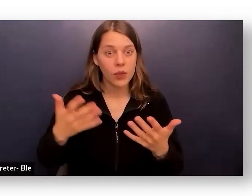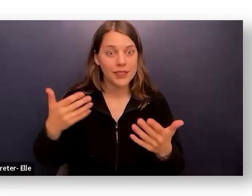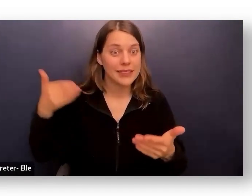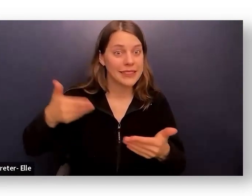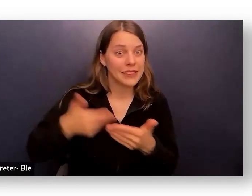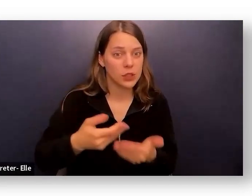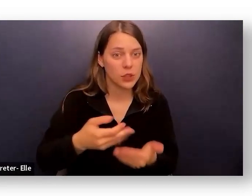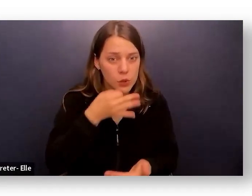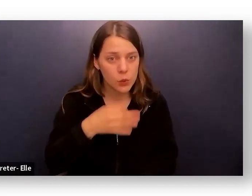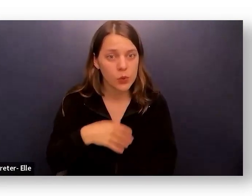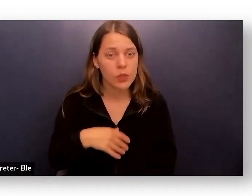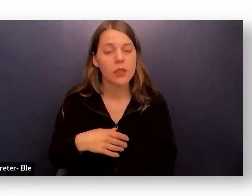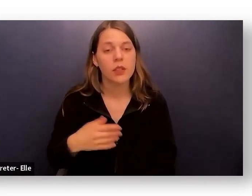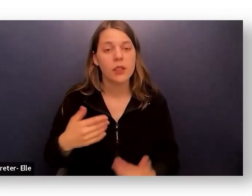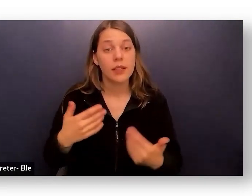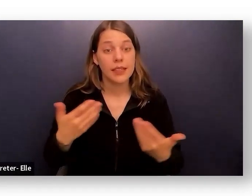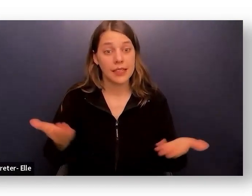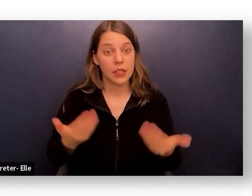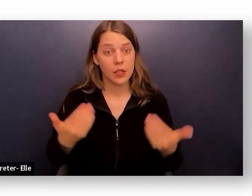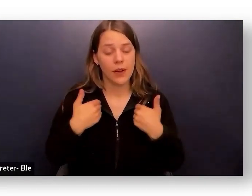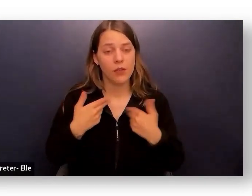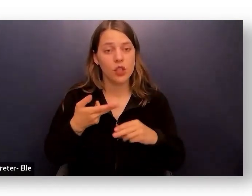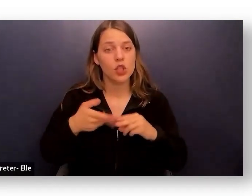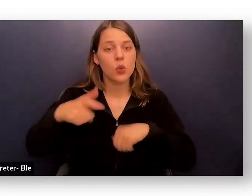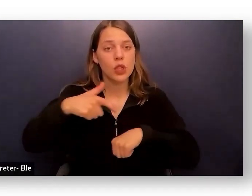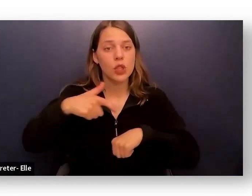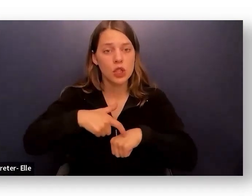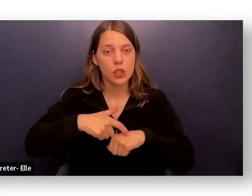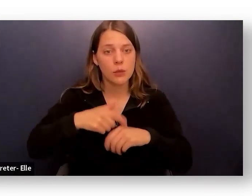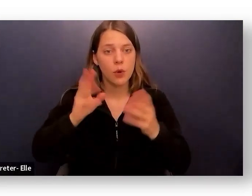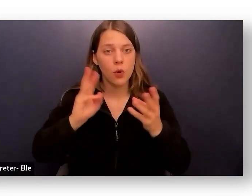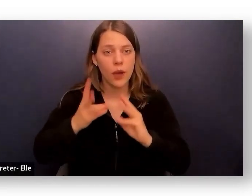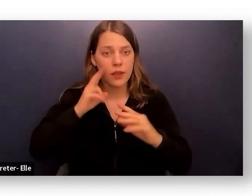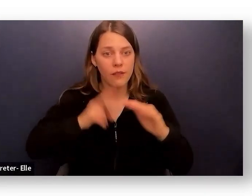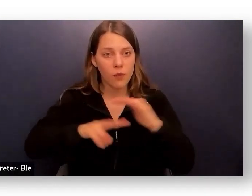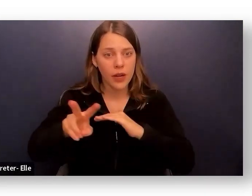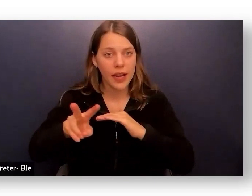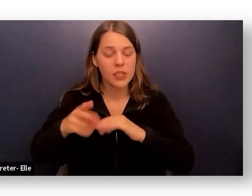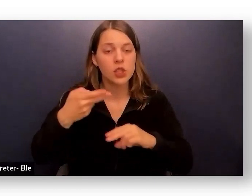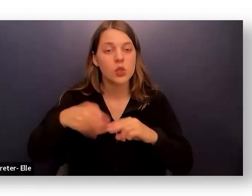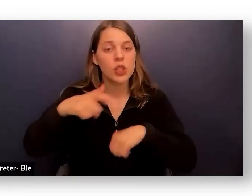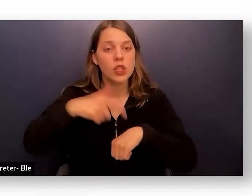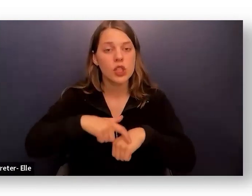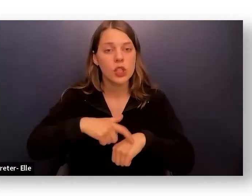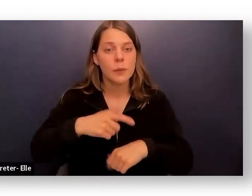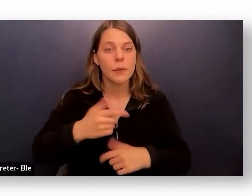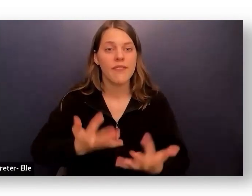Y también estamos conscientes situacionalmente de lo que viene. Nosotros también hacemos